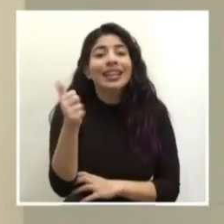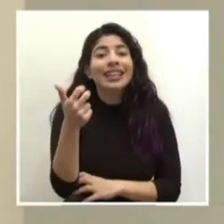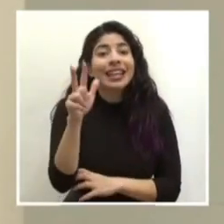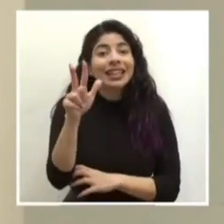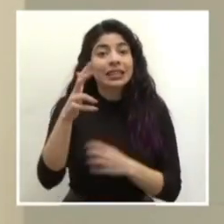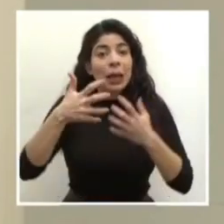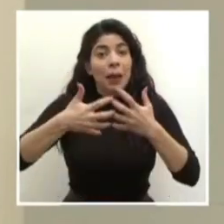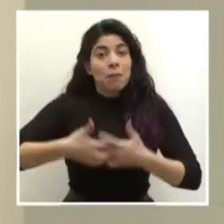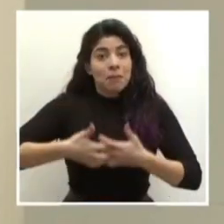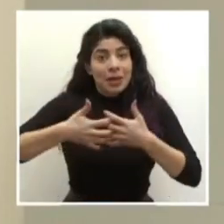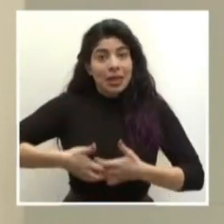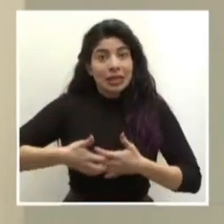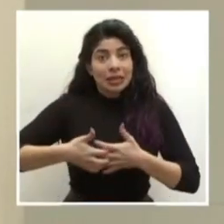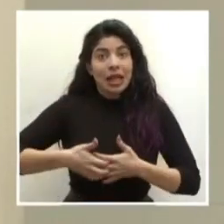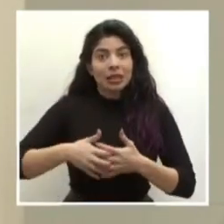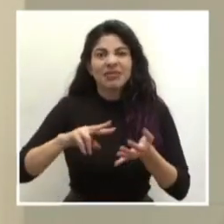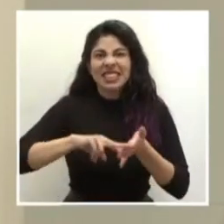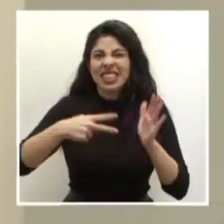empresas particulares, un